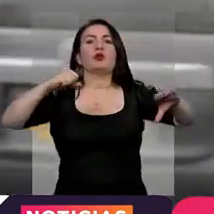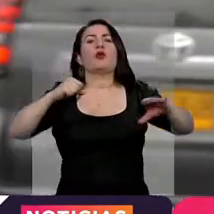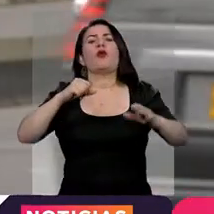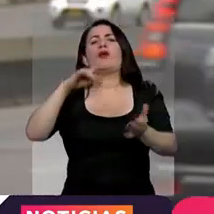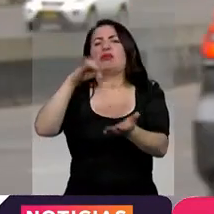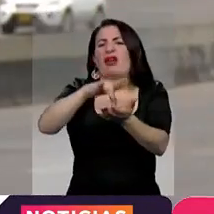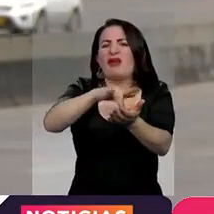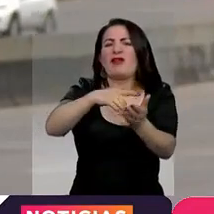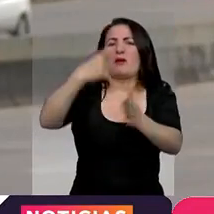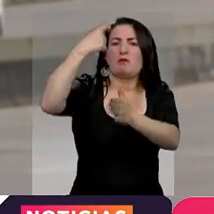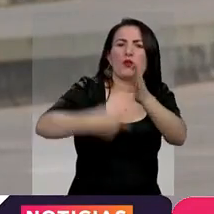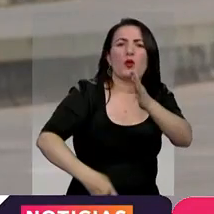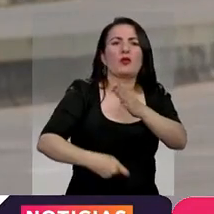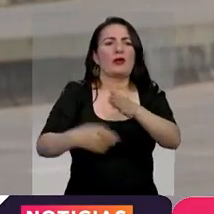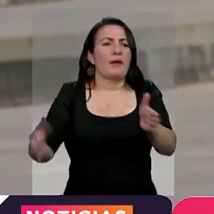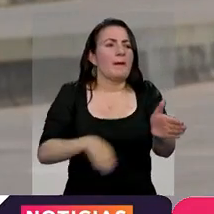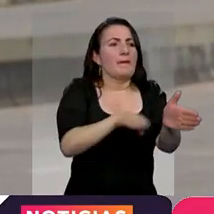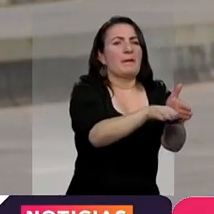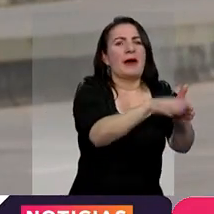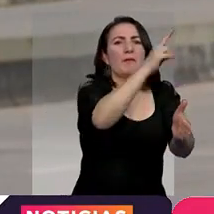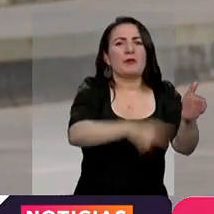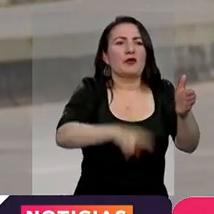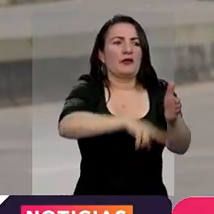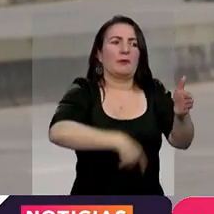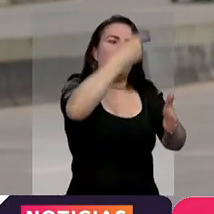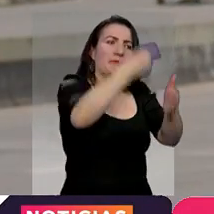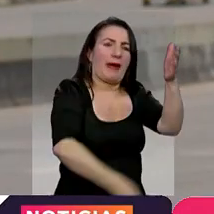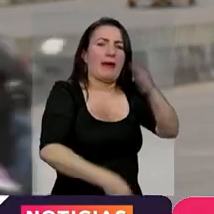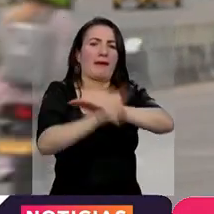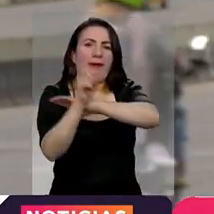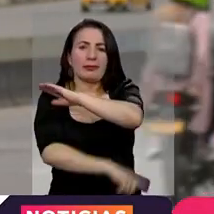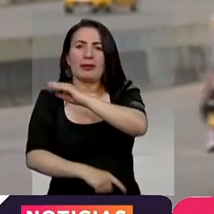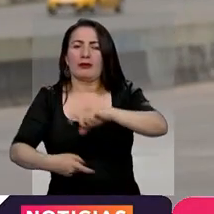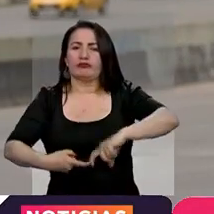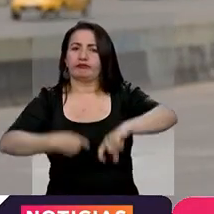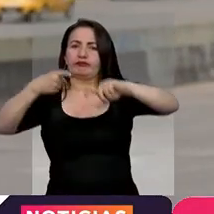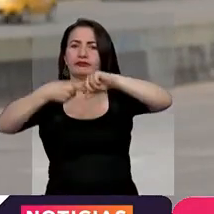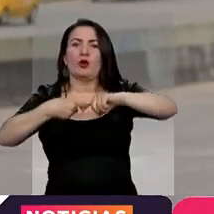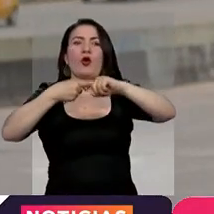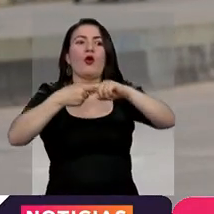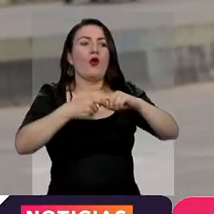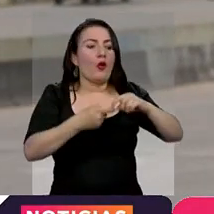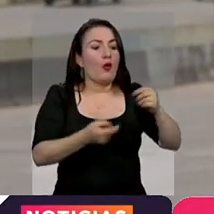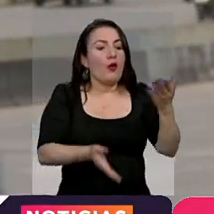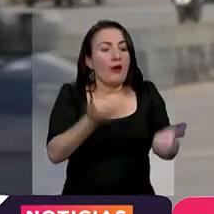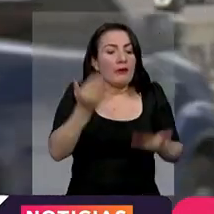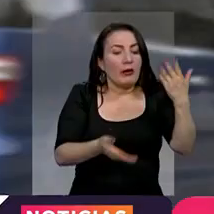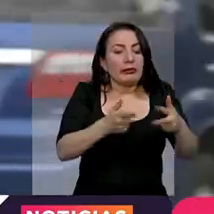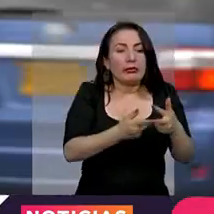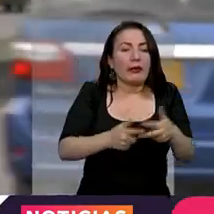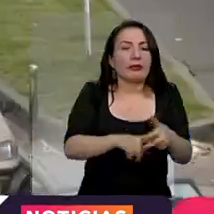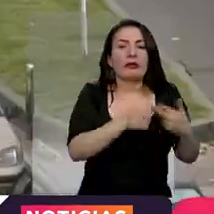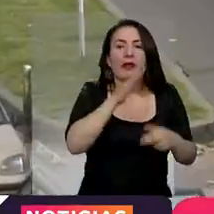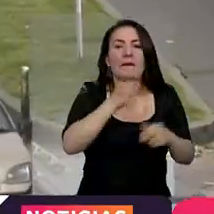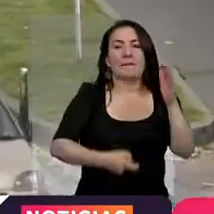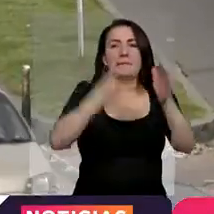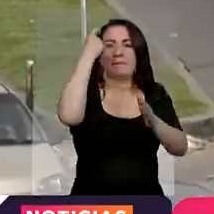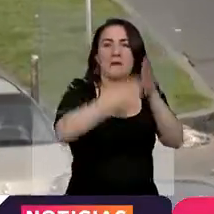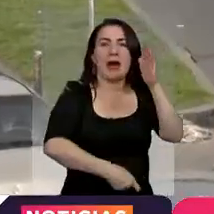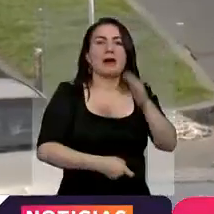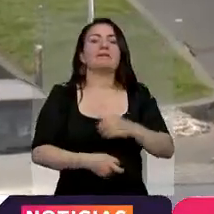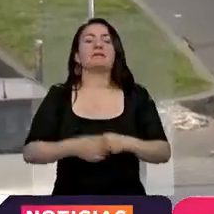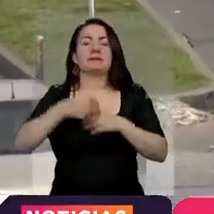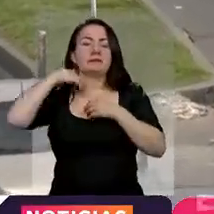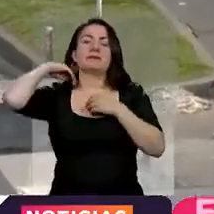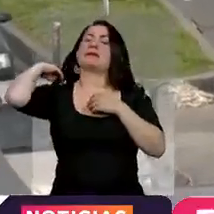otros, a estacionarse en lugares prohibidos y no estar al día con la revisión técnico-mecánica. Las multas